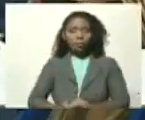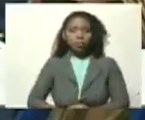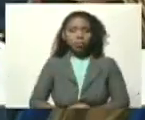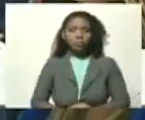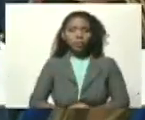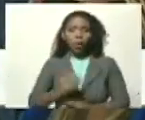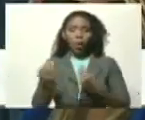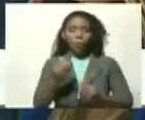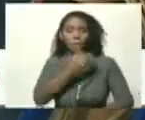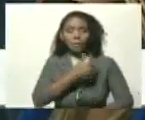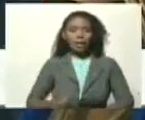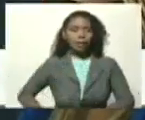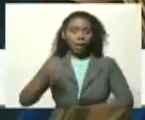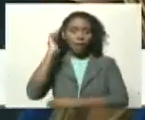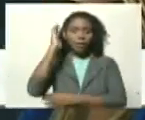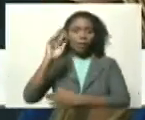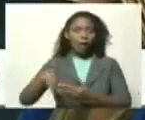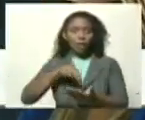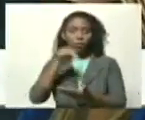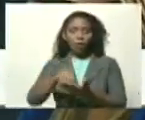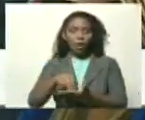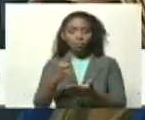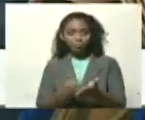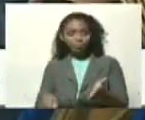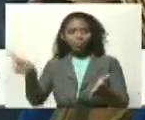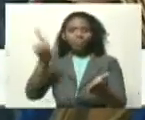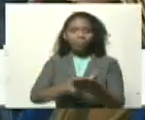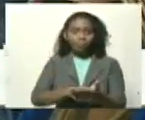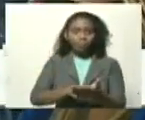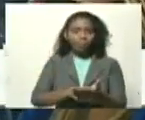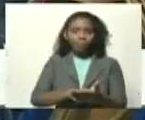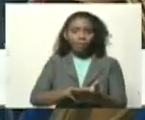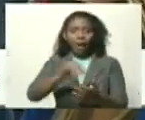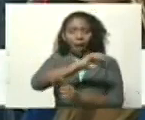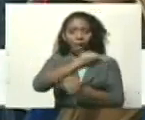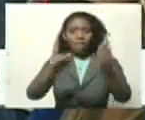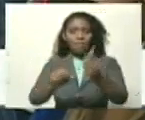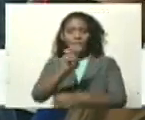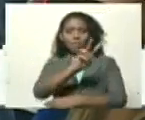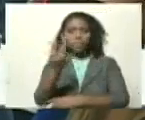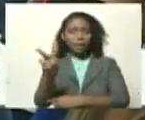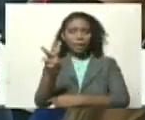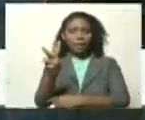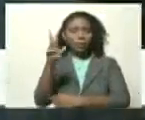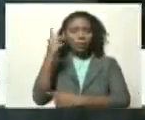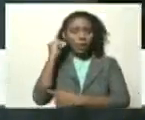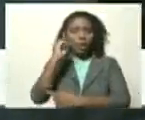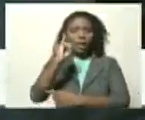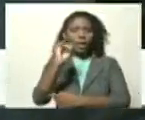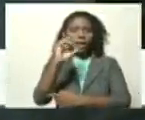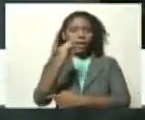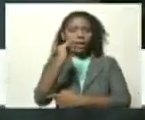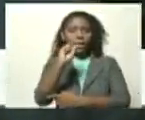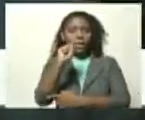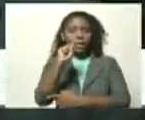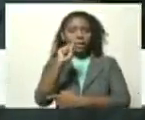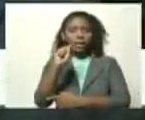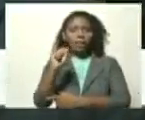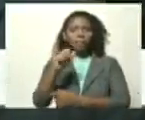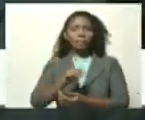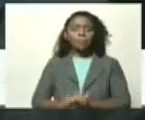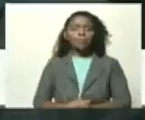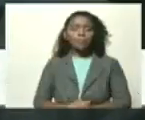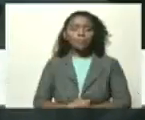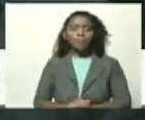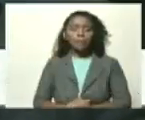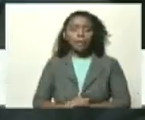como presidente de nuestra Asamblea Nacional, ratificar a nuestra colega parlamentaria Iris Varela como vicepresidenta